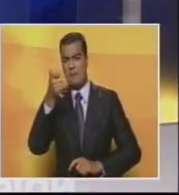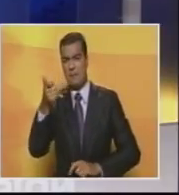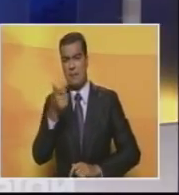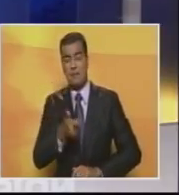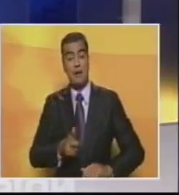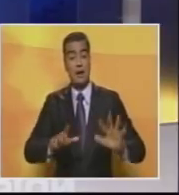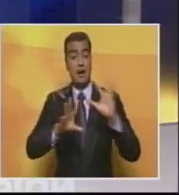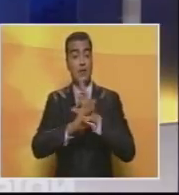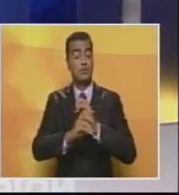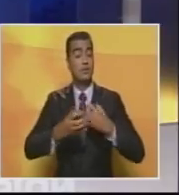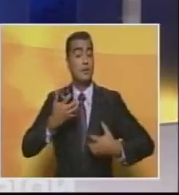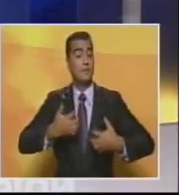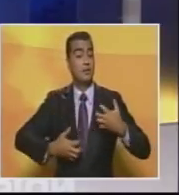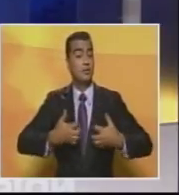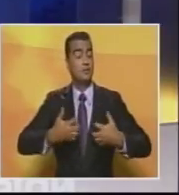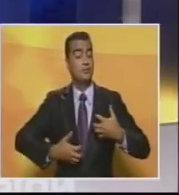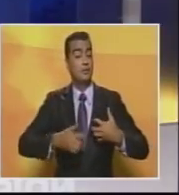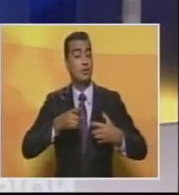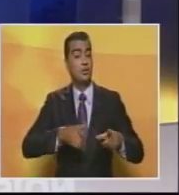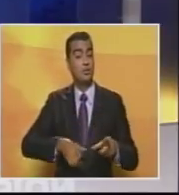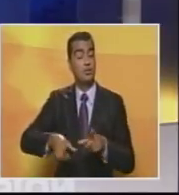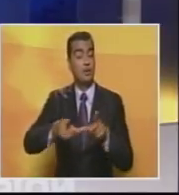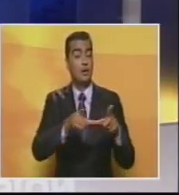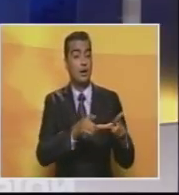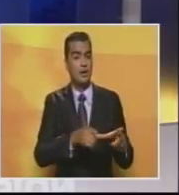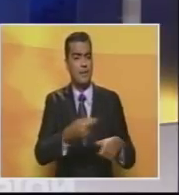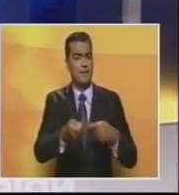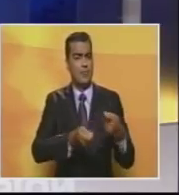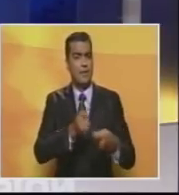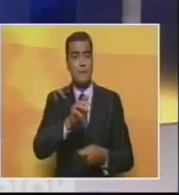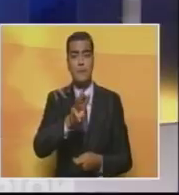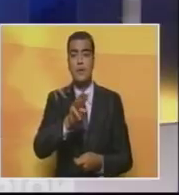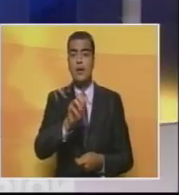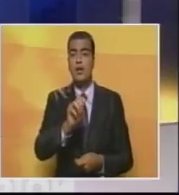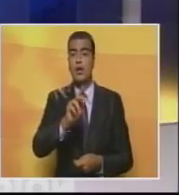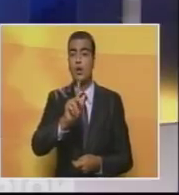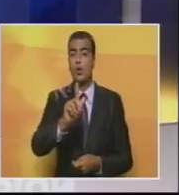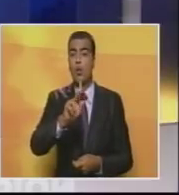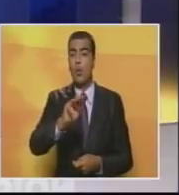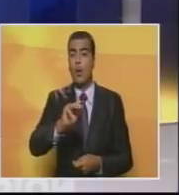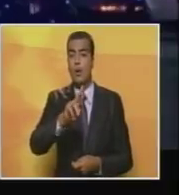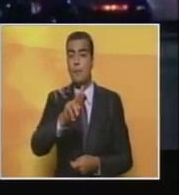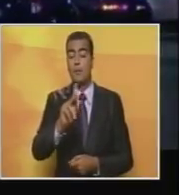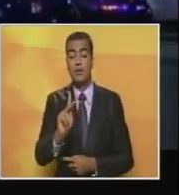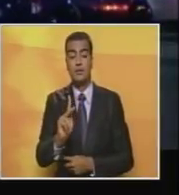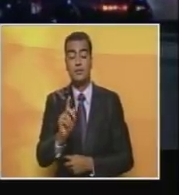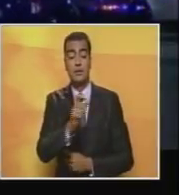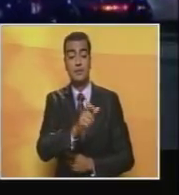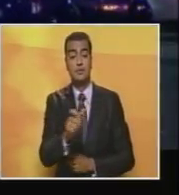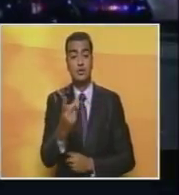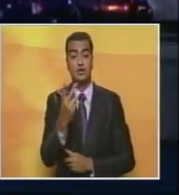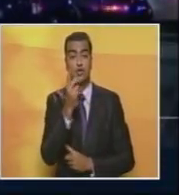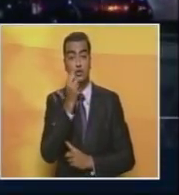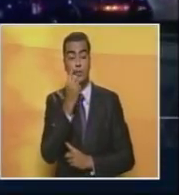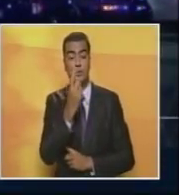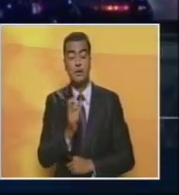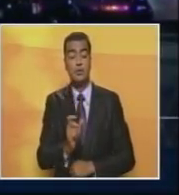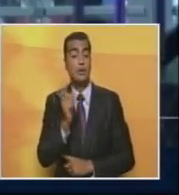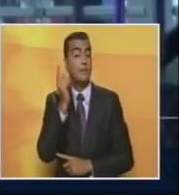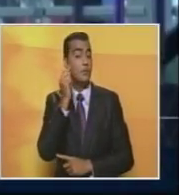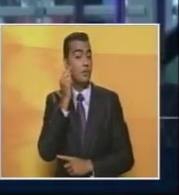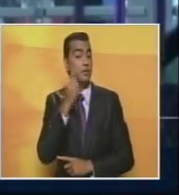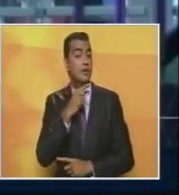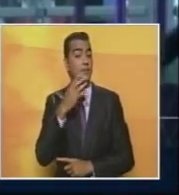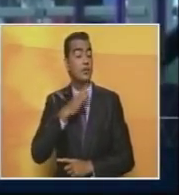la noche de este miércoles en uno de los almacenes Walmart de la localidad de Thornton, en Colorado. Las víctimas fueron 2 hombres y una mujer,